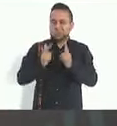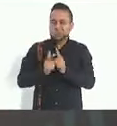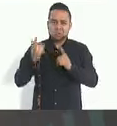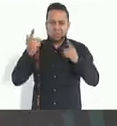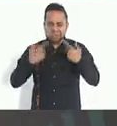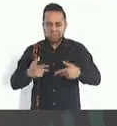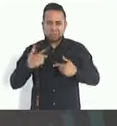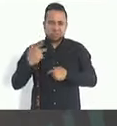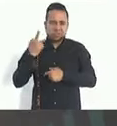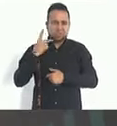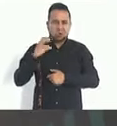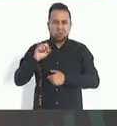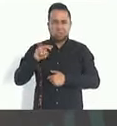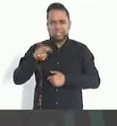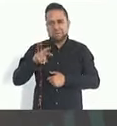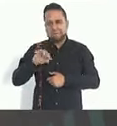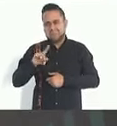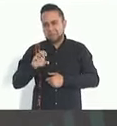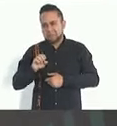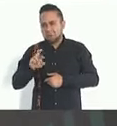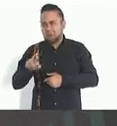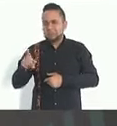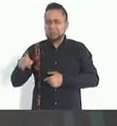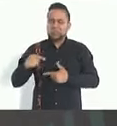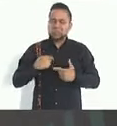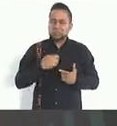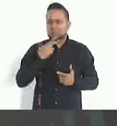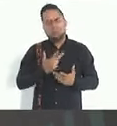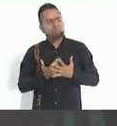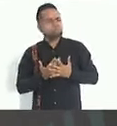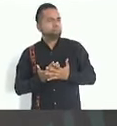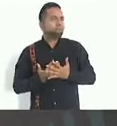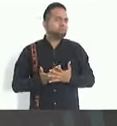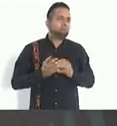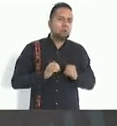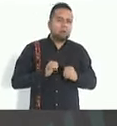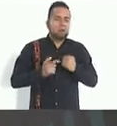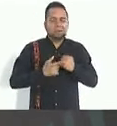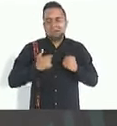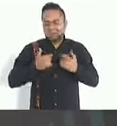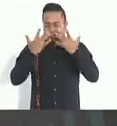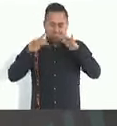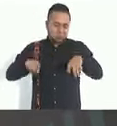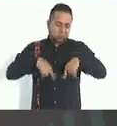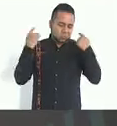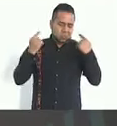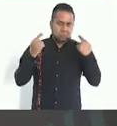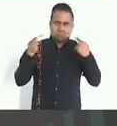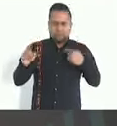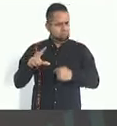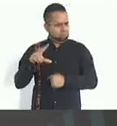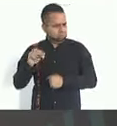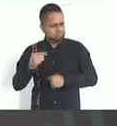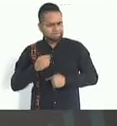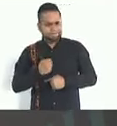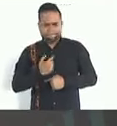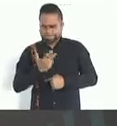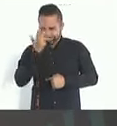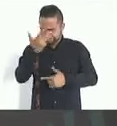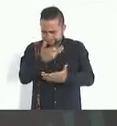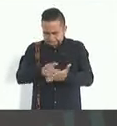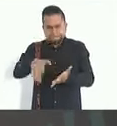conservadurismo y vale más esperarnos o dar un paso para atrás. No, ni un paso para